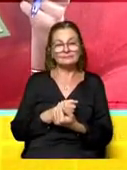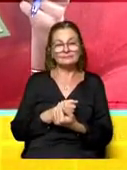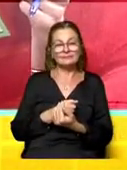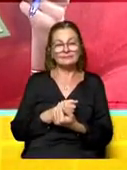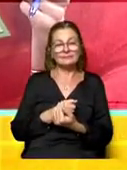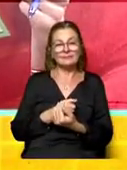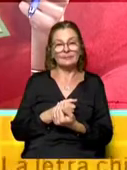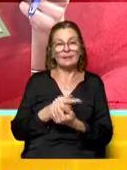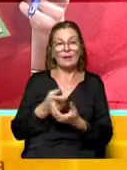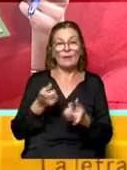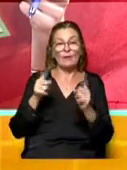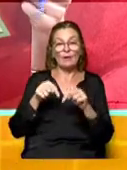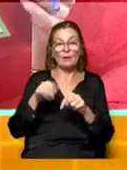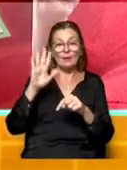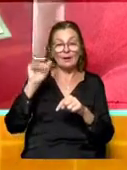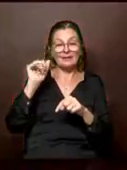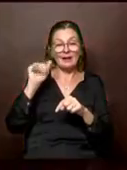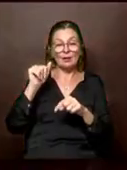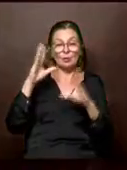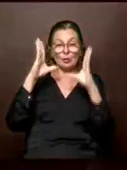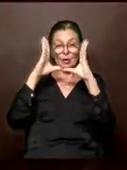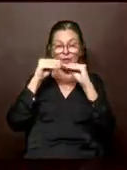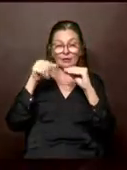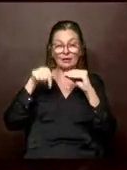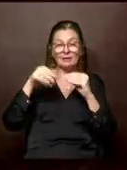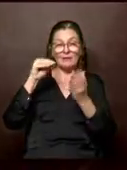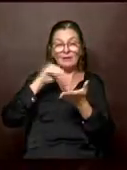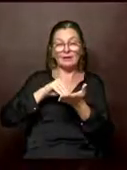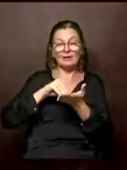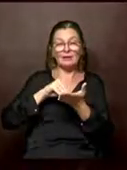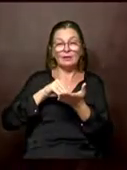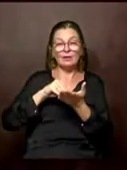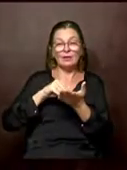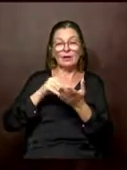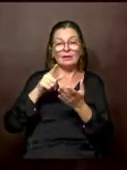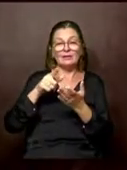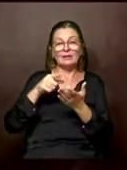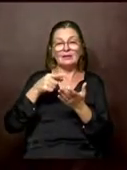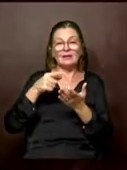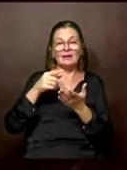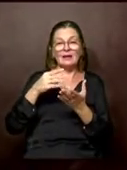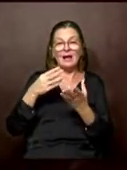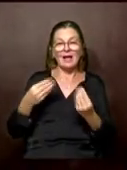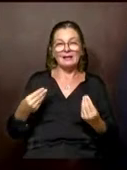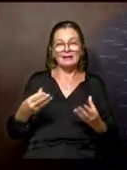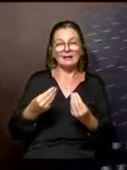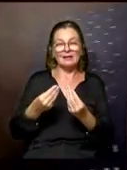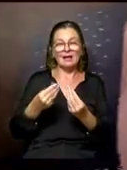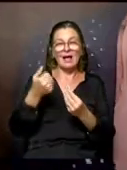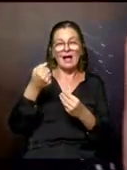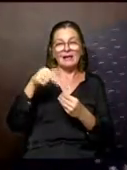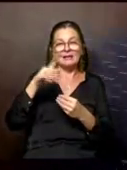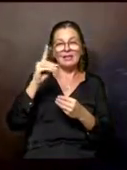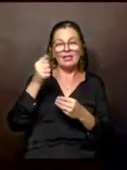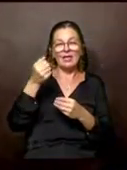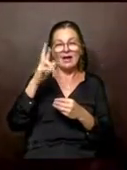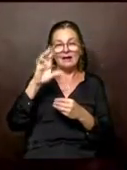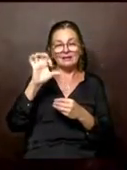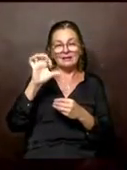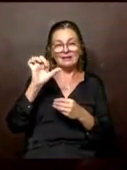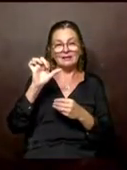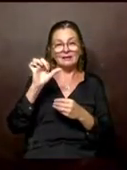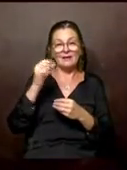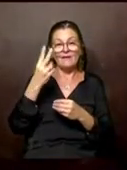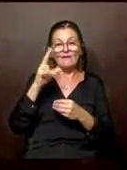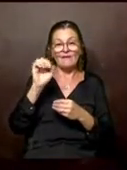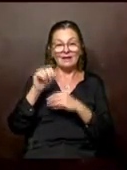Maite, renuevo el saludo en la noche. Esta vez te saludo desde el corazón del asentamiento Antares, este asentamiento que tiene unos más de